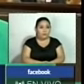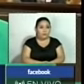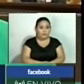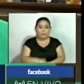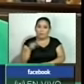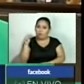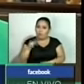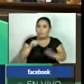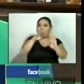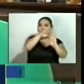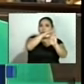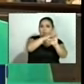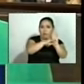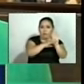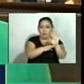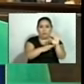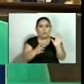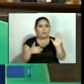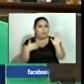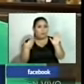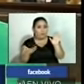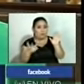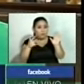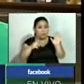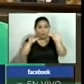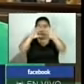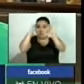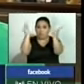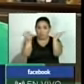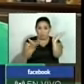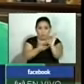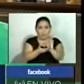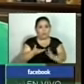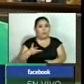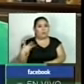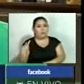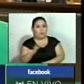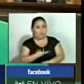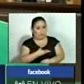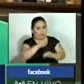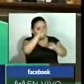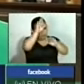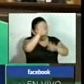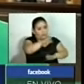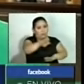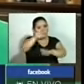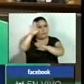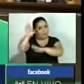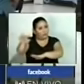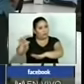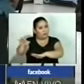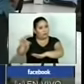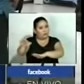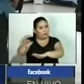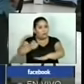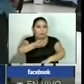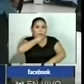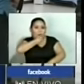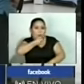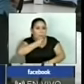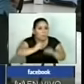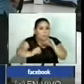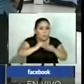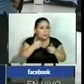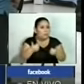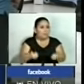punteros, ¿verdad? A nivel internacional sobre el respeto a la libertad de prensa.